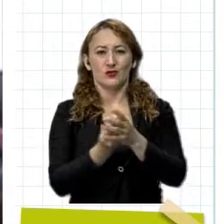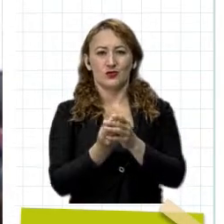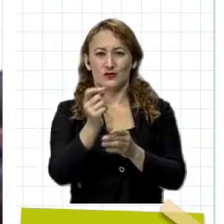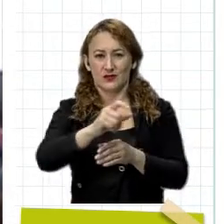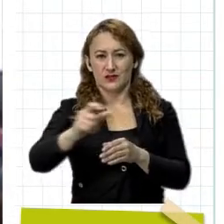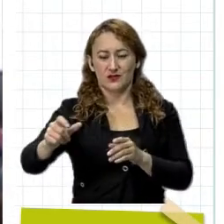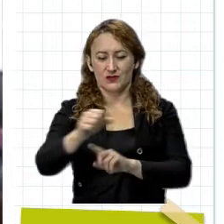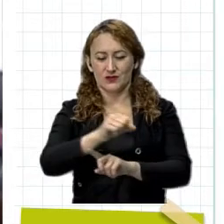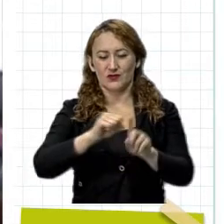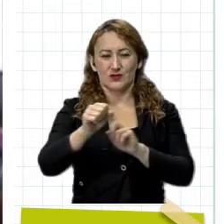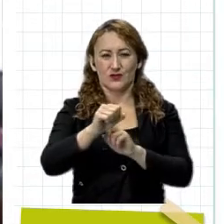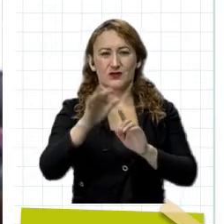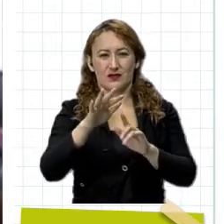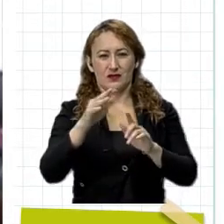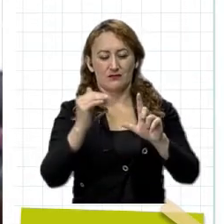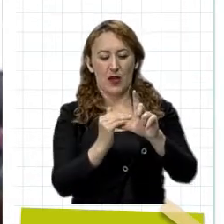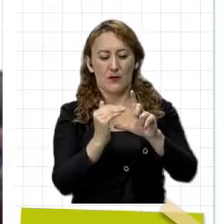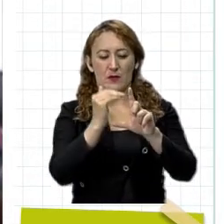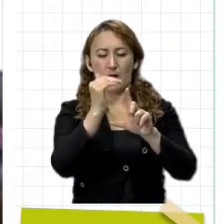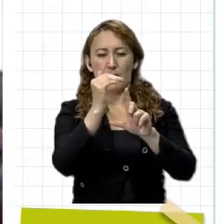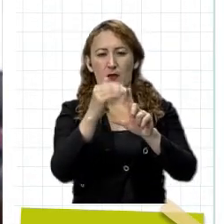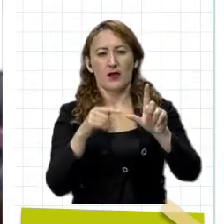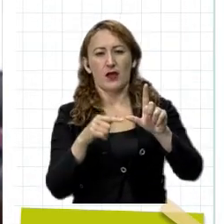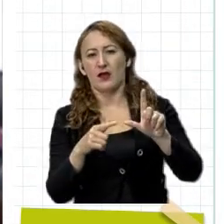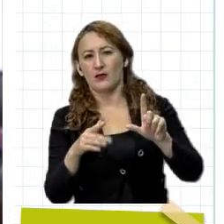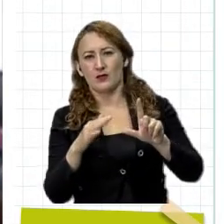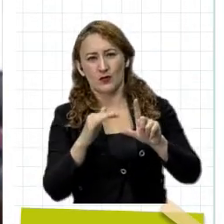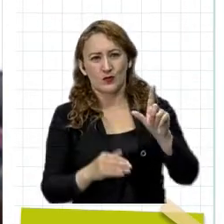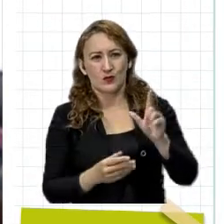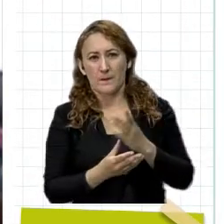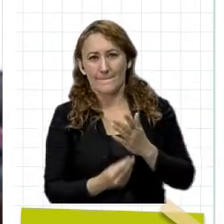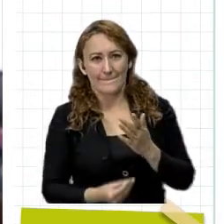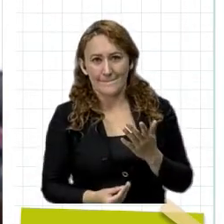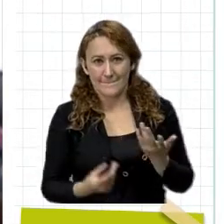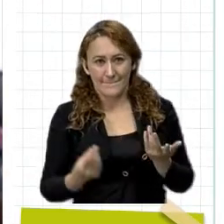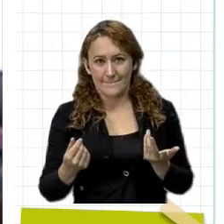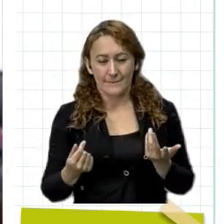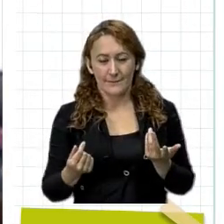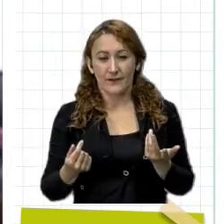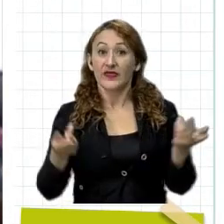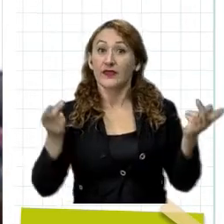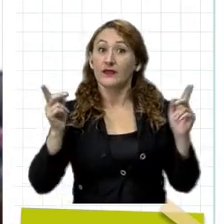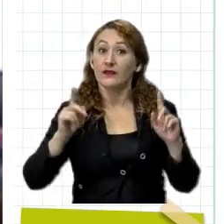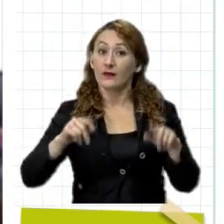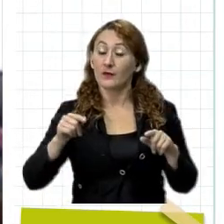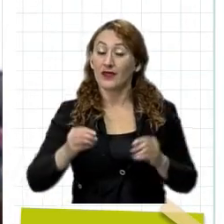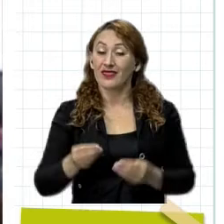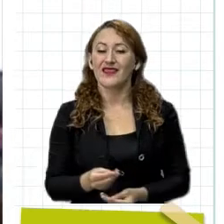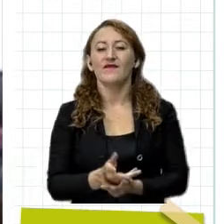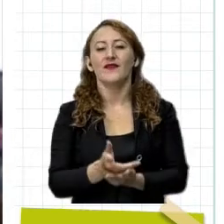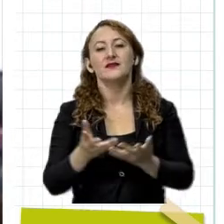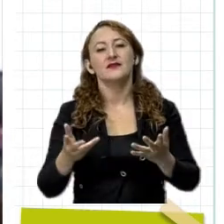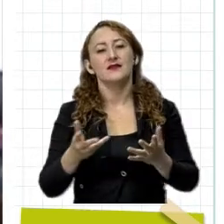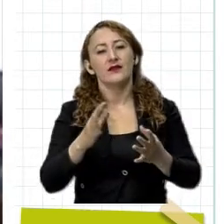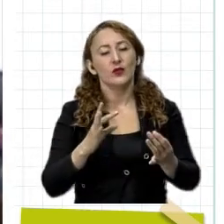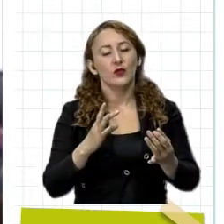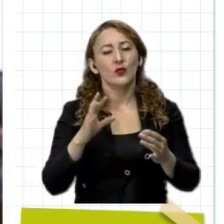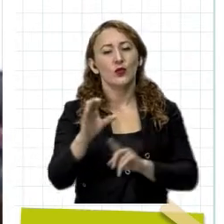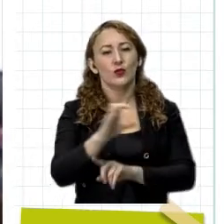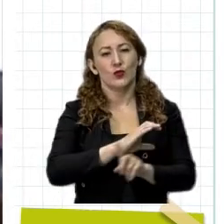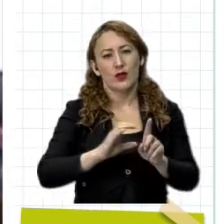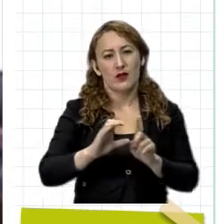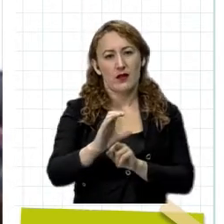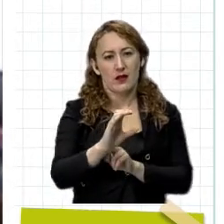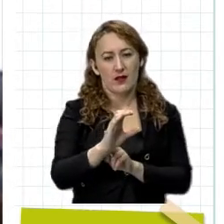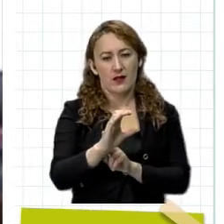sociales más desprovistas de capitales en la universidad, sino también a la inclusión de la diversidad cultural en sus